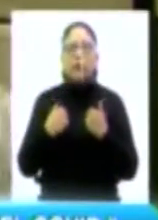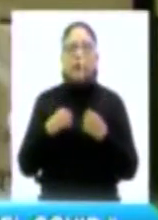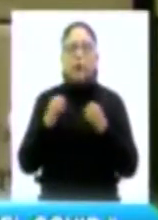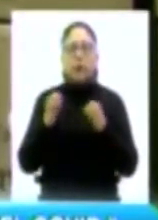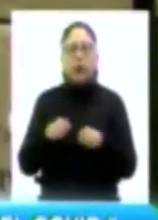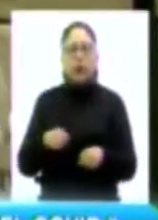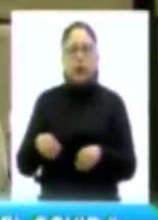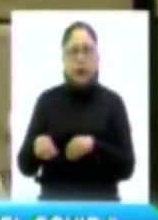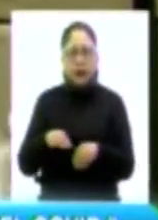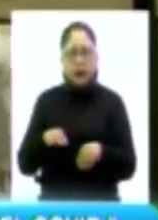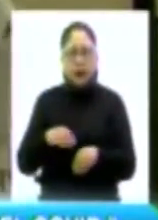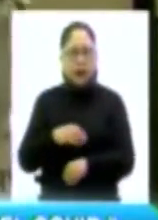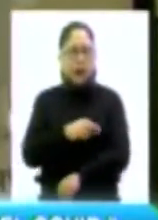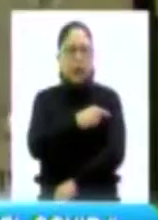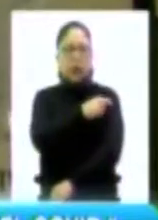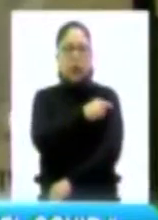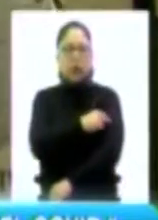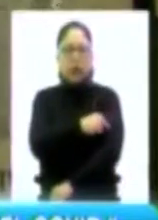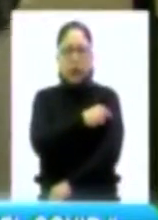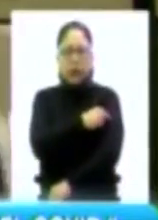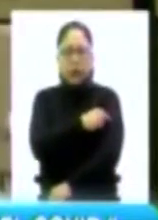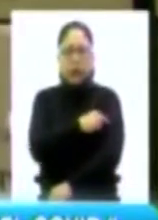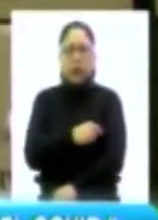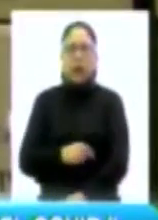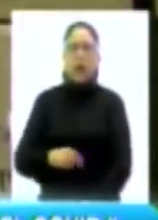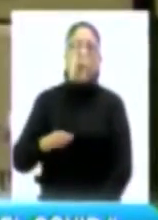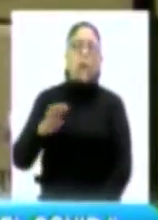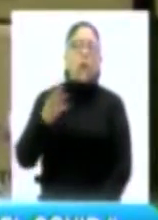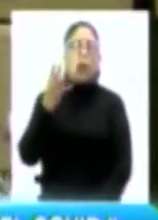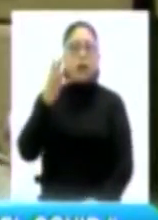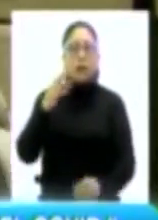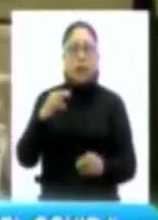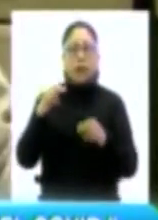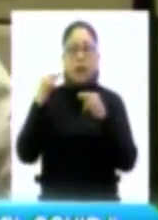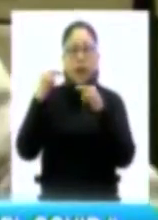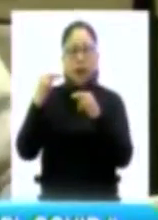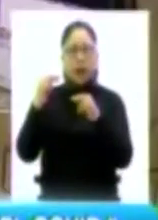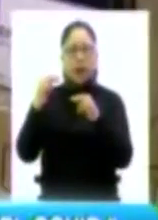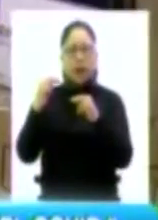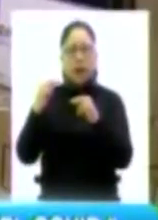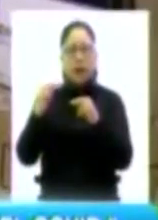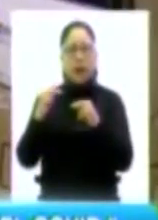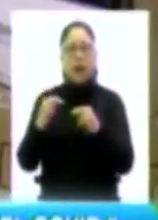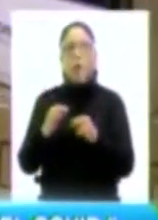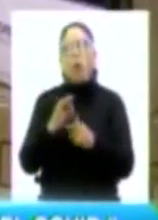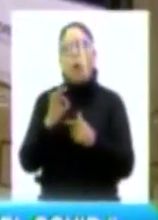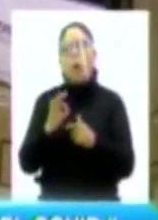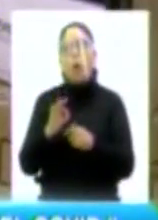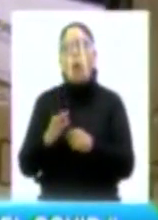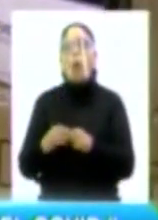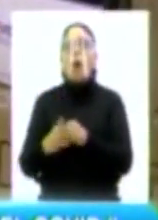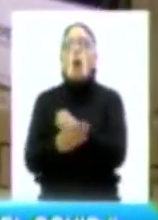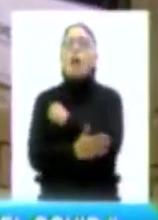hacer en un hospital de cuarto nivel como en el campo, en